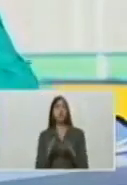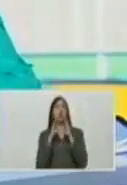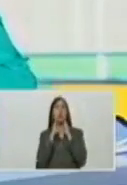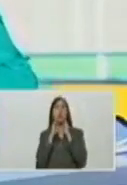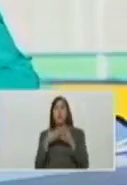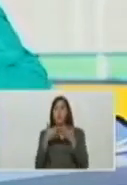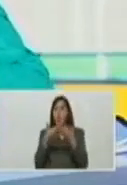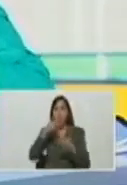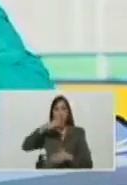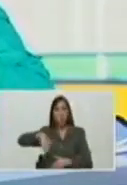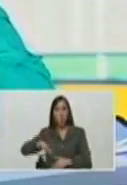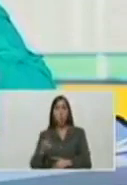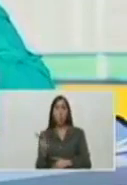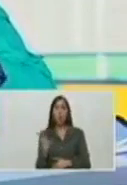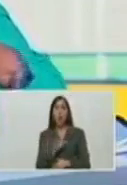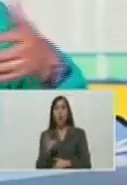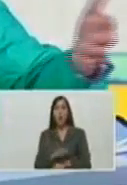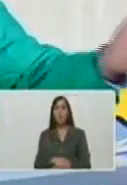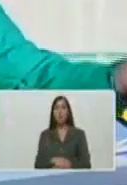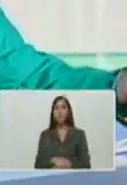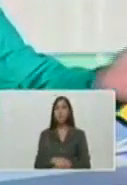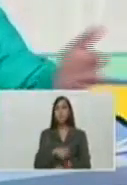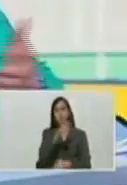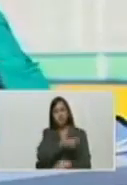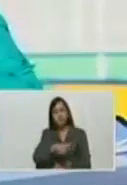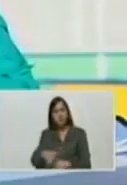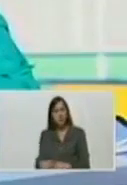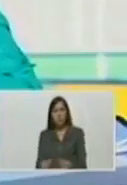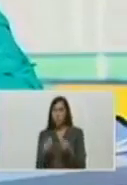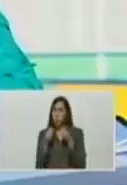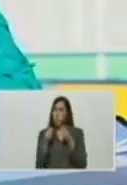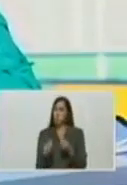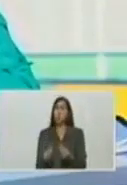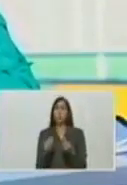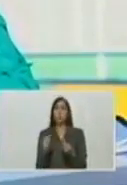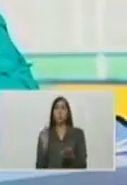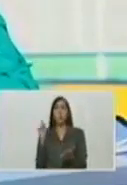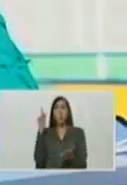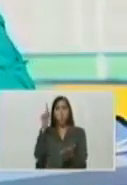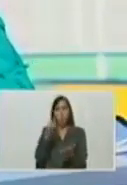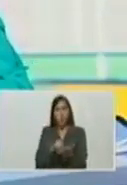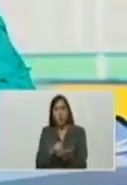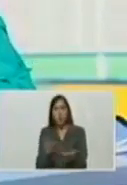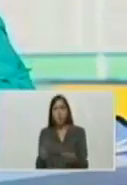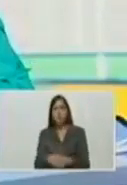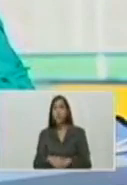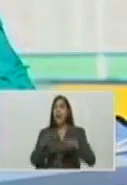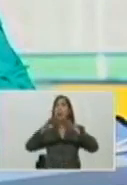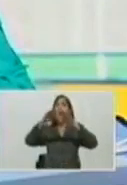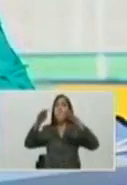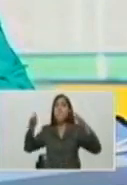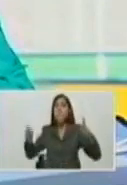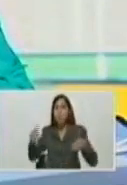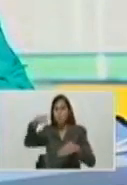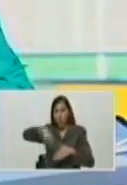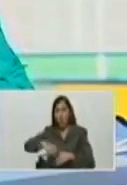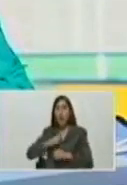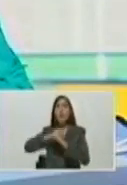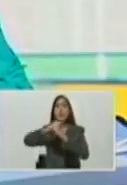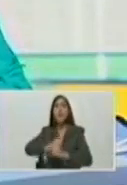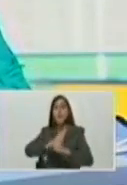pueblo de Caracas. ¿Cuántas miles de personas han pasado, doctor Alvarado, por el Poliedro de Caracas?